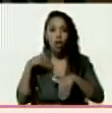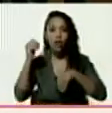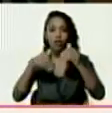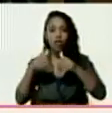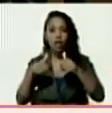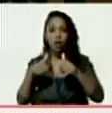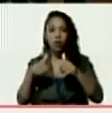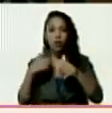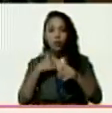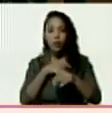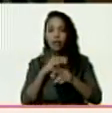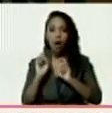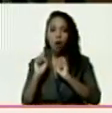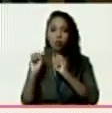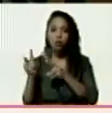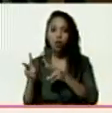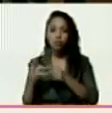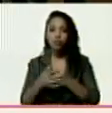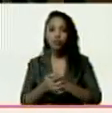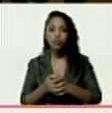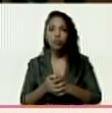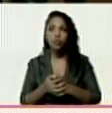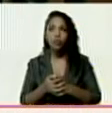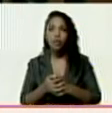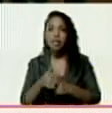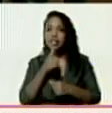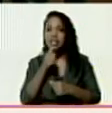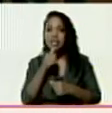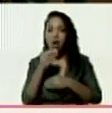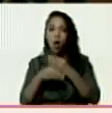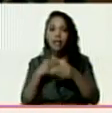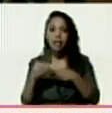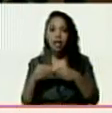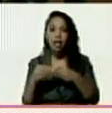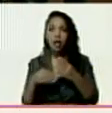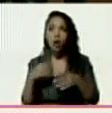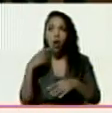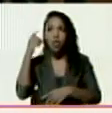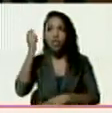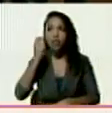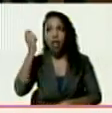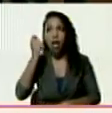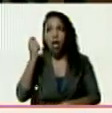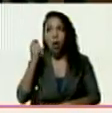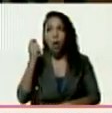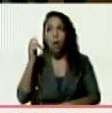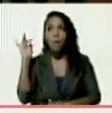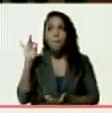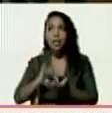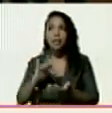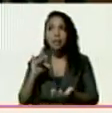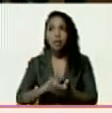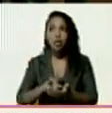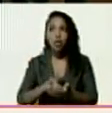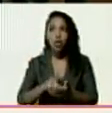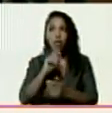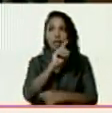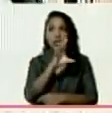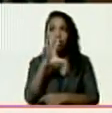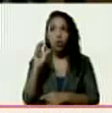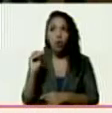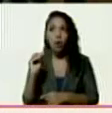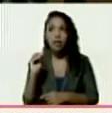opción. Reitero, el quórum, ¿quién lo conforma? Lo conforman los diputados presentes. 150 diputados